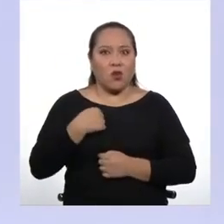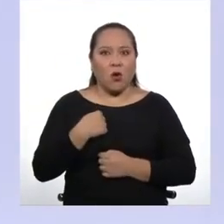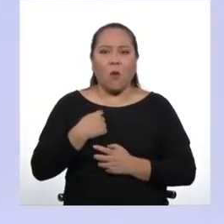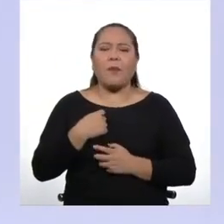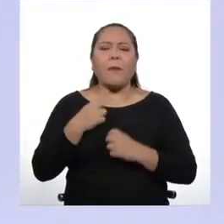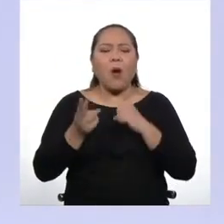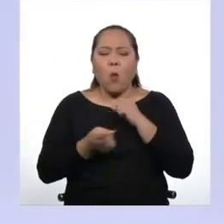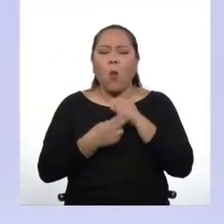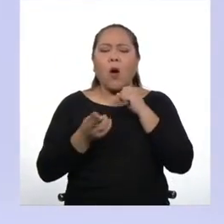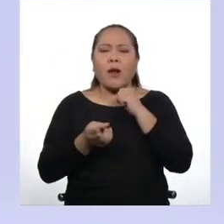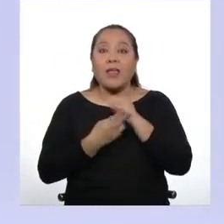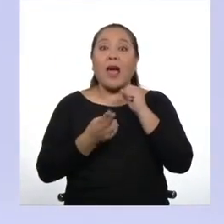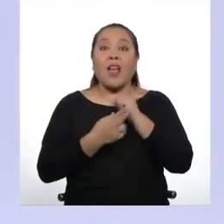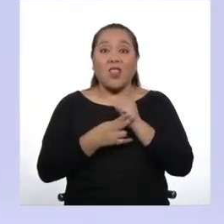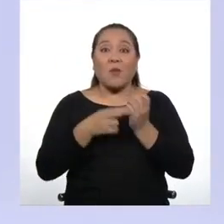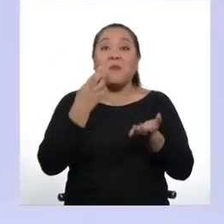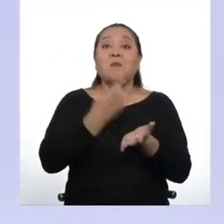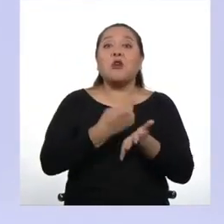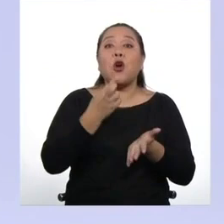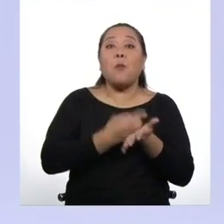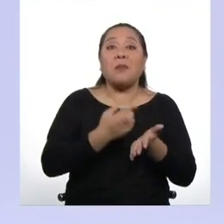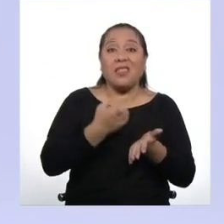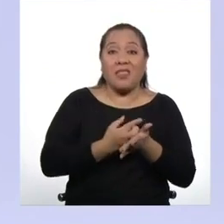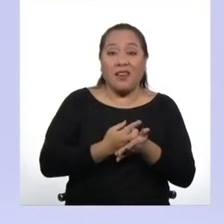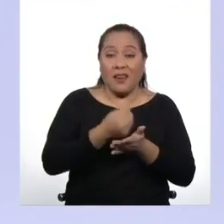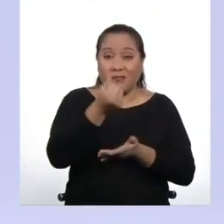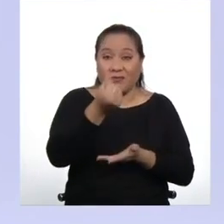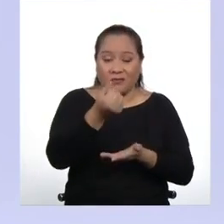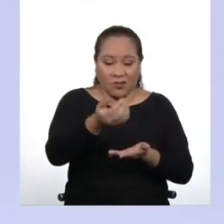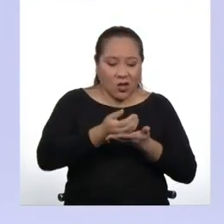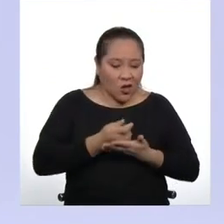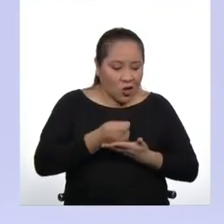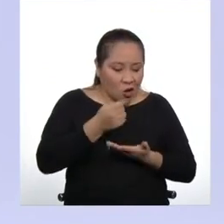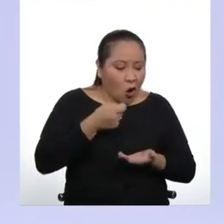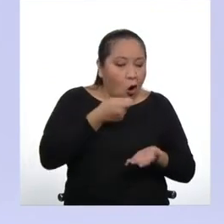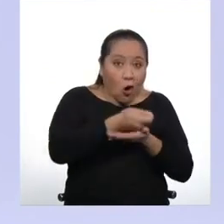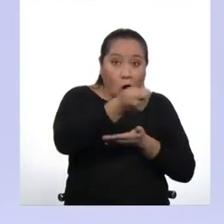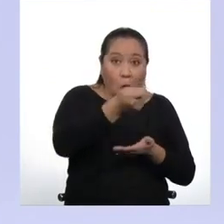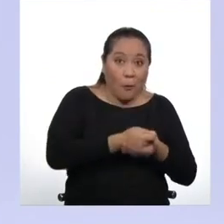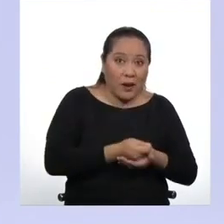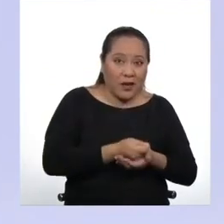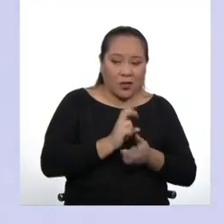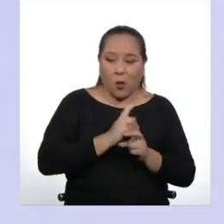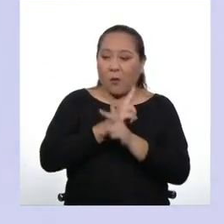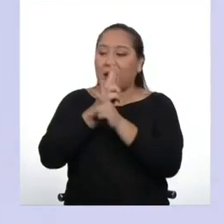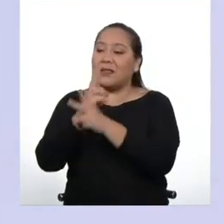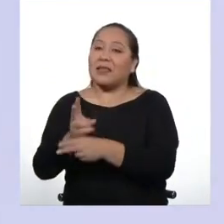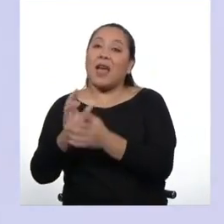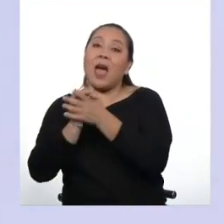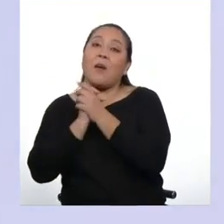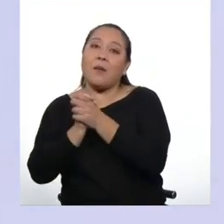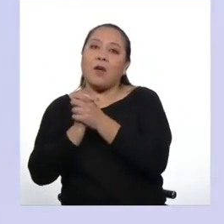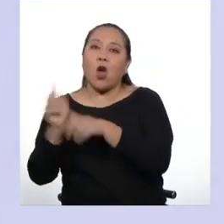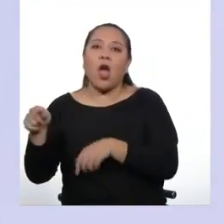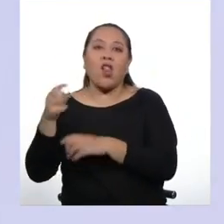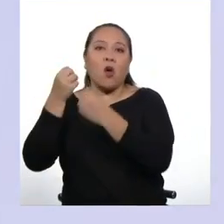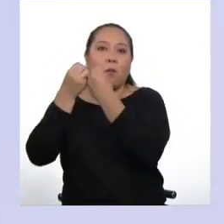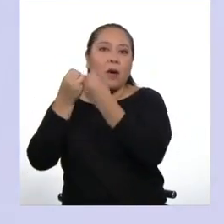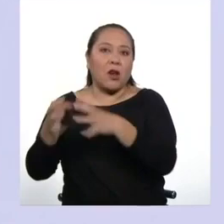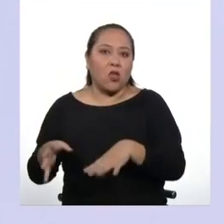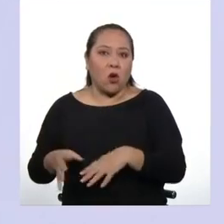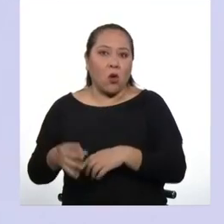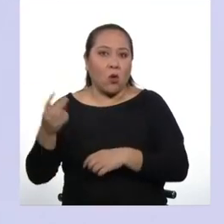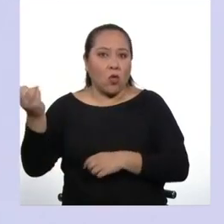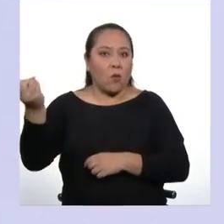ahorrado todas mis propinas para comprar ese lapicero y cuando lo presté a mi compañero, me lo perdió. Cuando